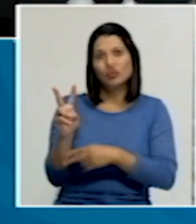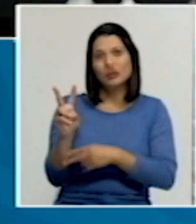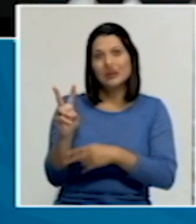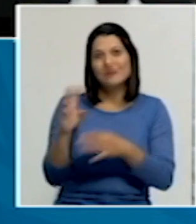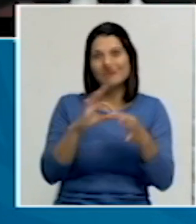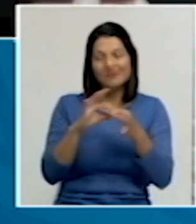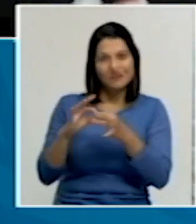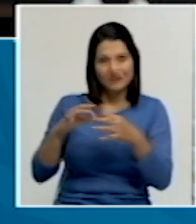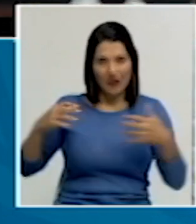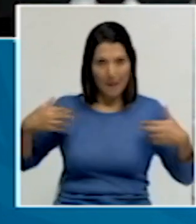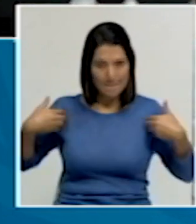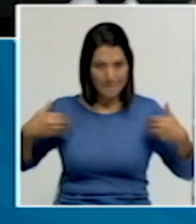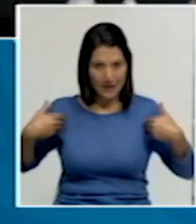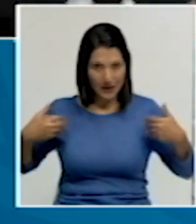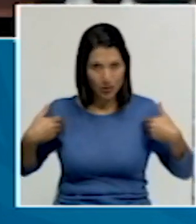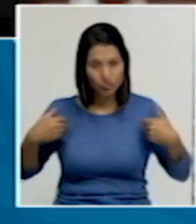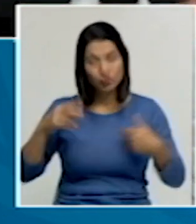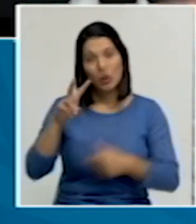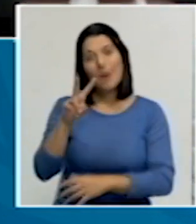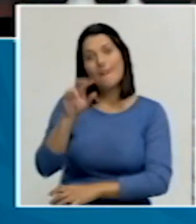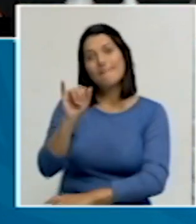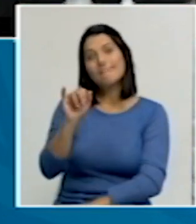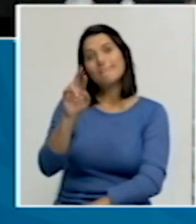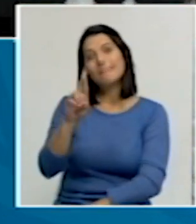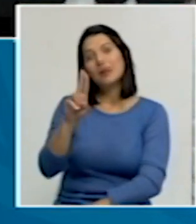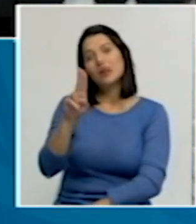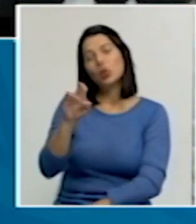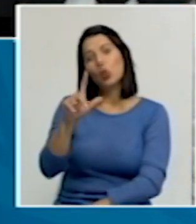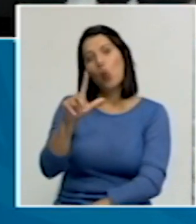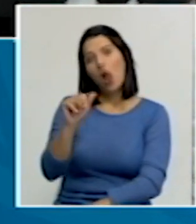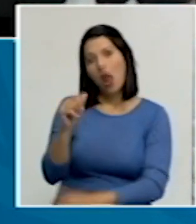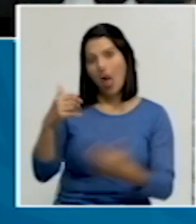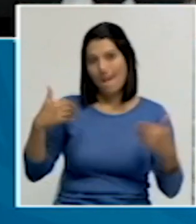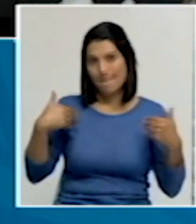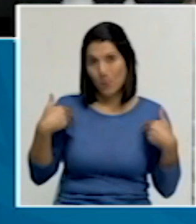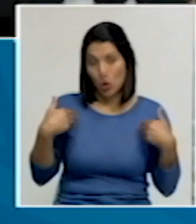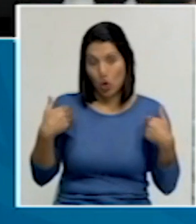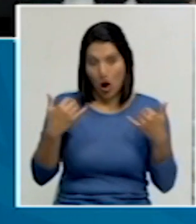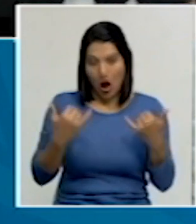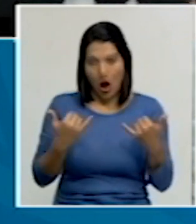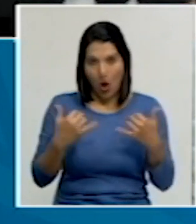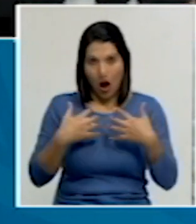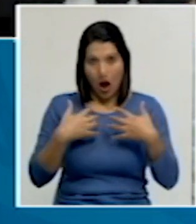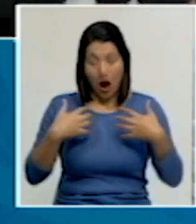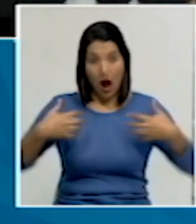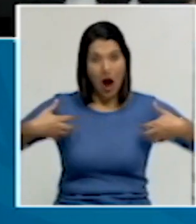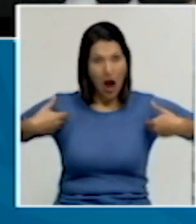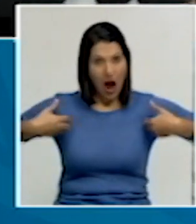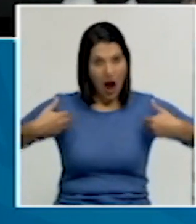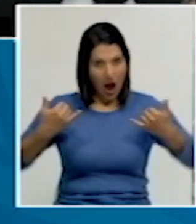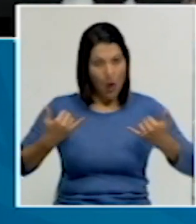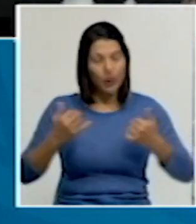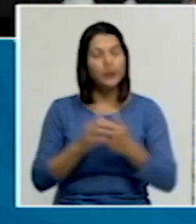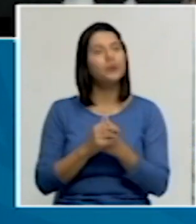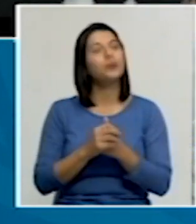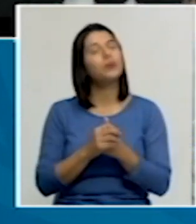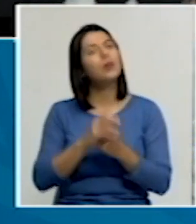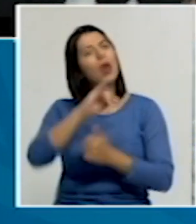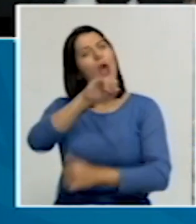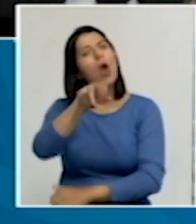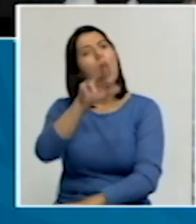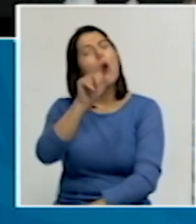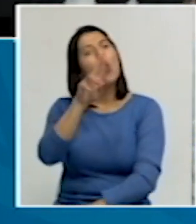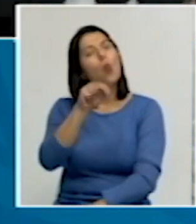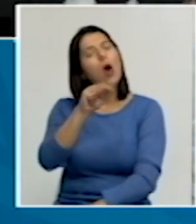simio, virus del mono, la viruela del mono que estamos teniendo ahorita. Justamente, Juan José, cuando muchos